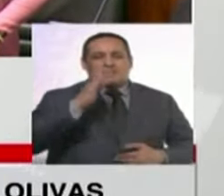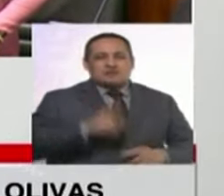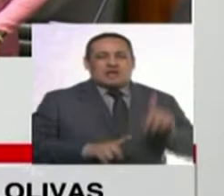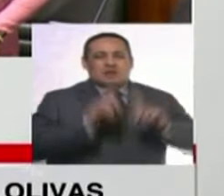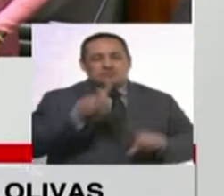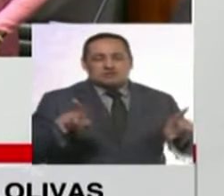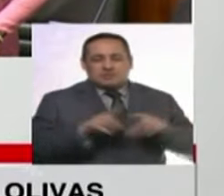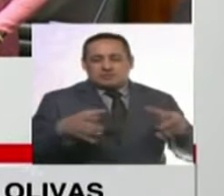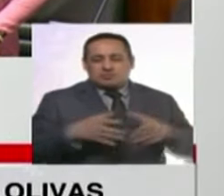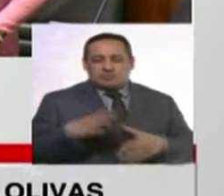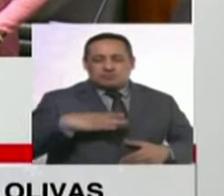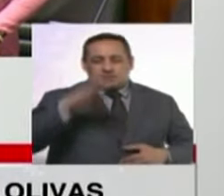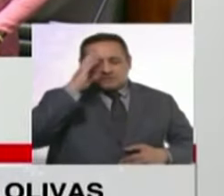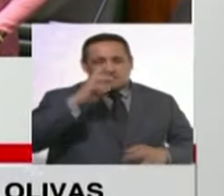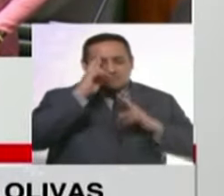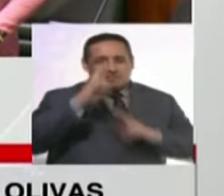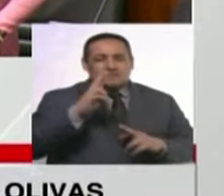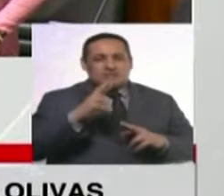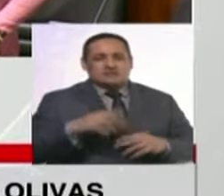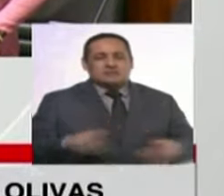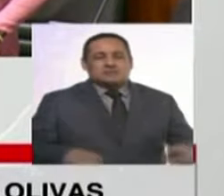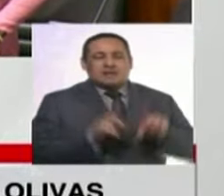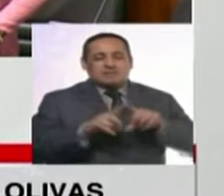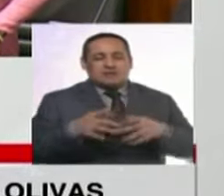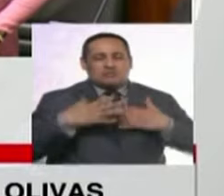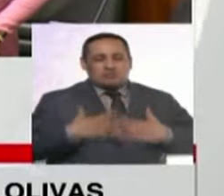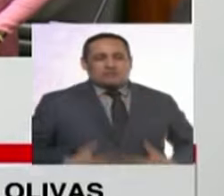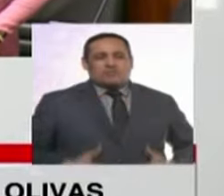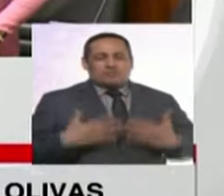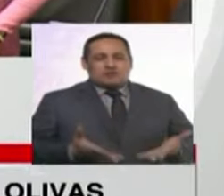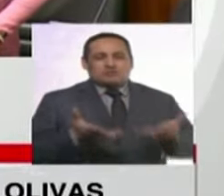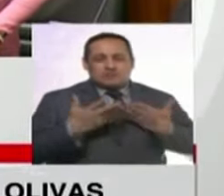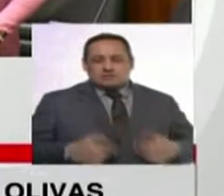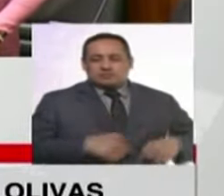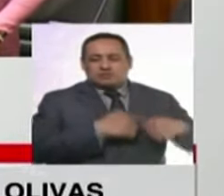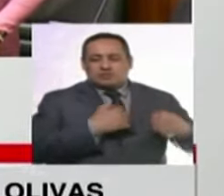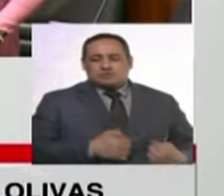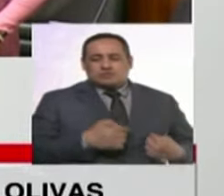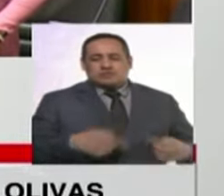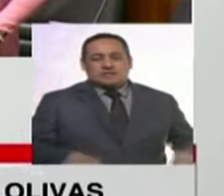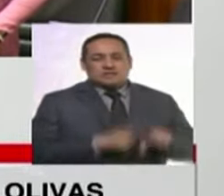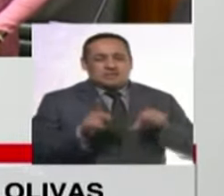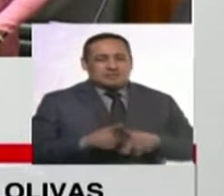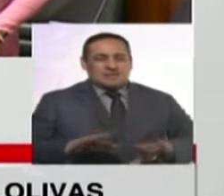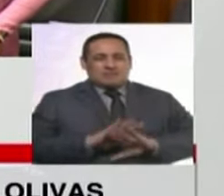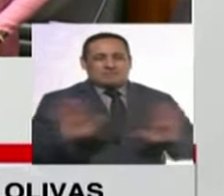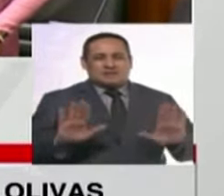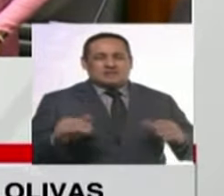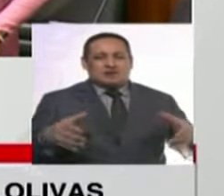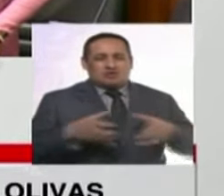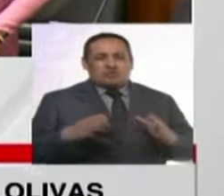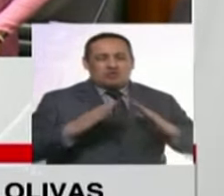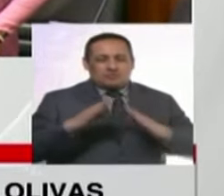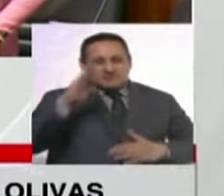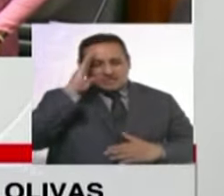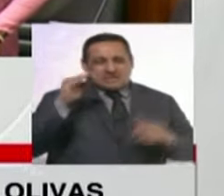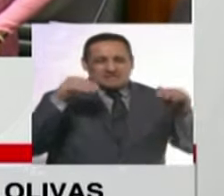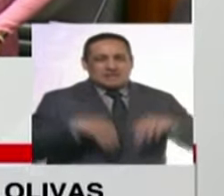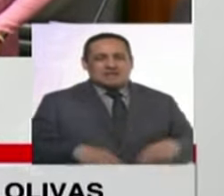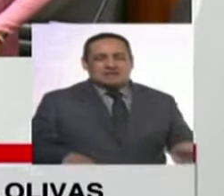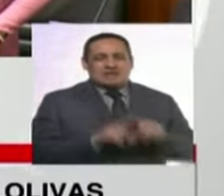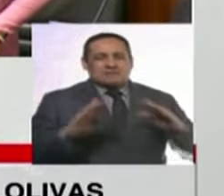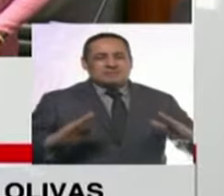la policía se respeta el uniforme lo lleva en su corazón y basta de comisarías que se caen